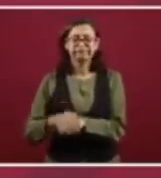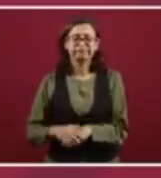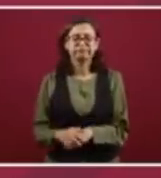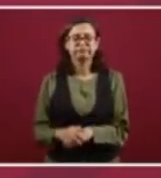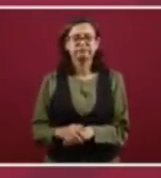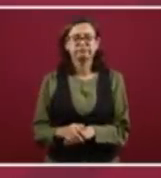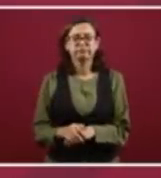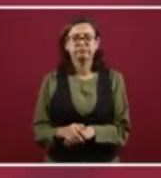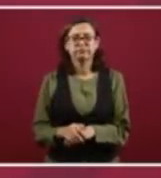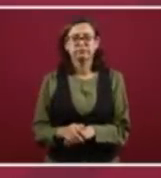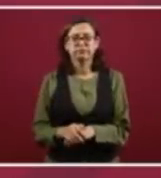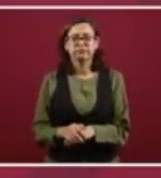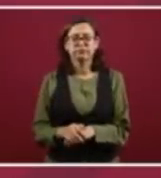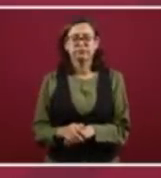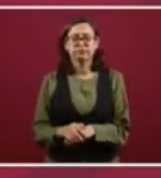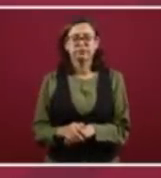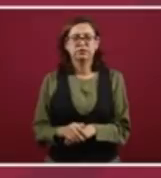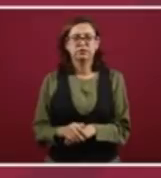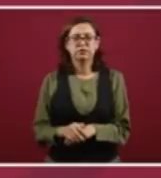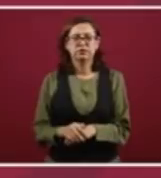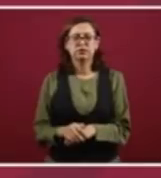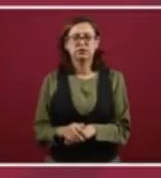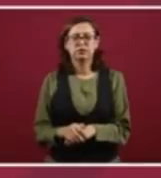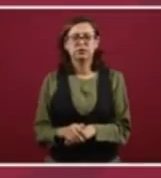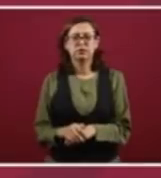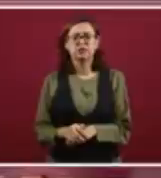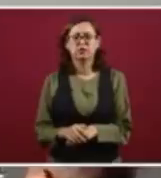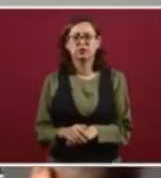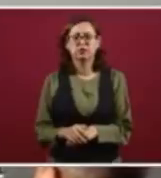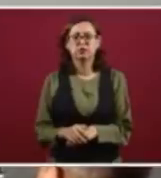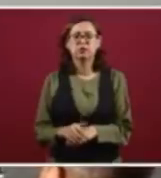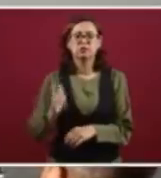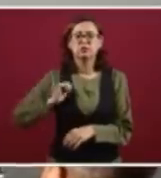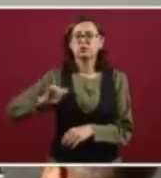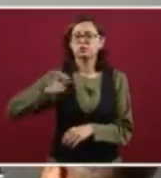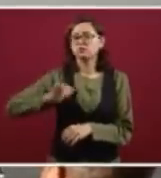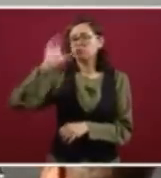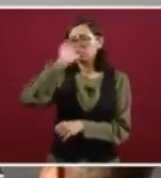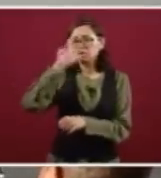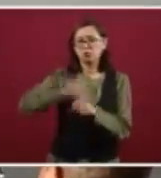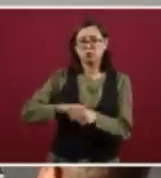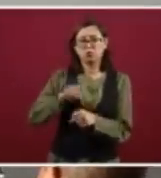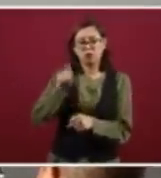estudioso de las culturas prehispánicas,